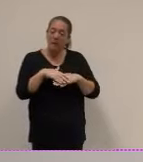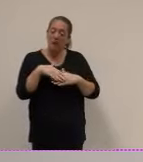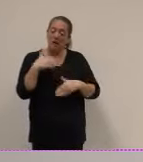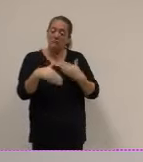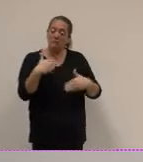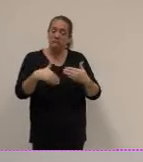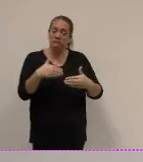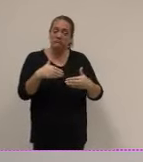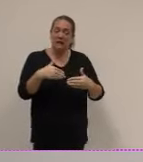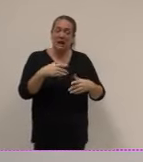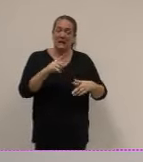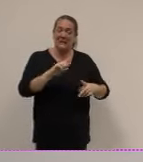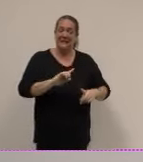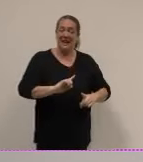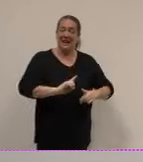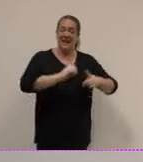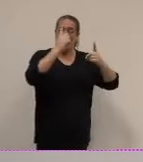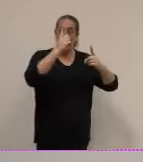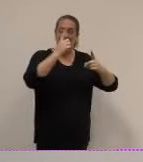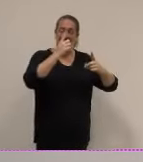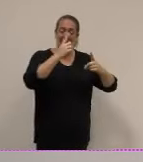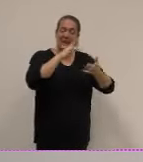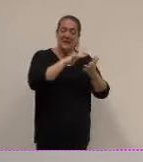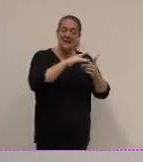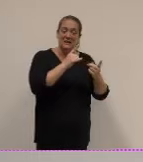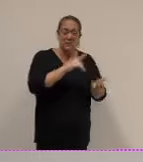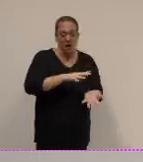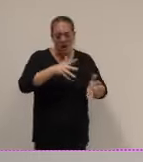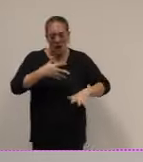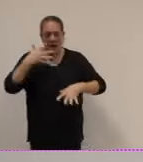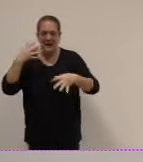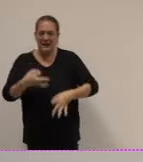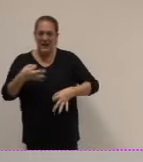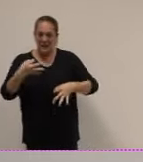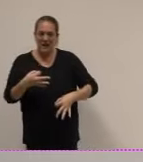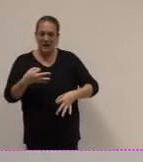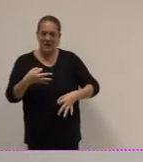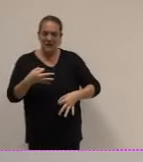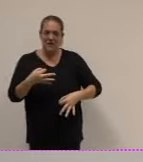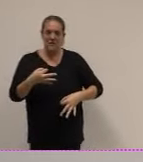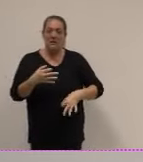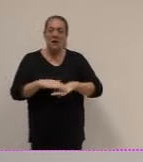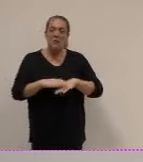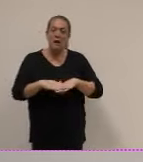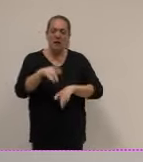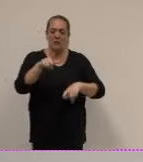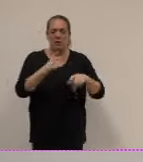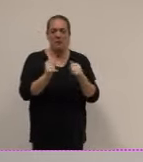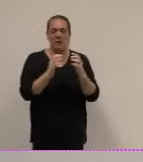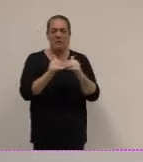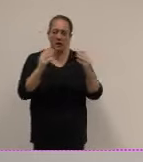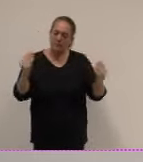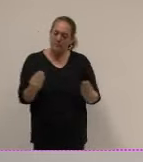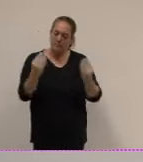haciendo realidad iniciativas que llevaban años en un cajón y que sin duda han mejorado la vida de los palmeros.